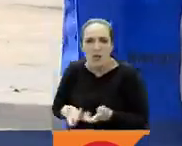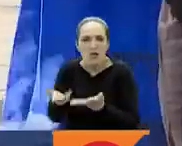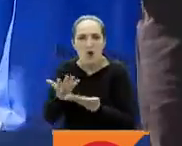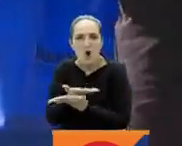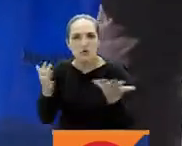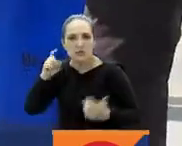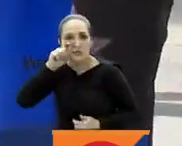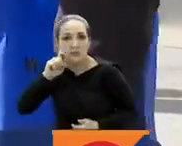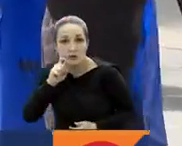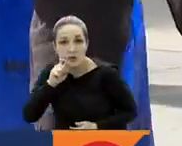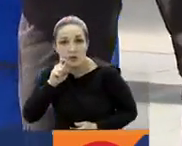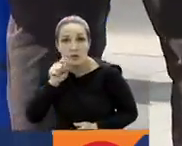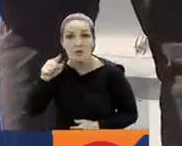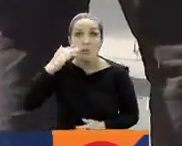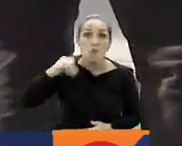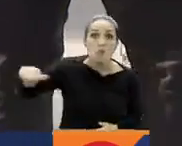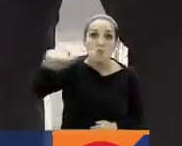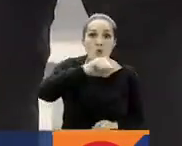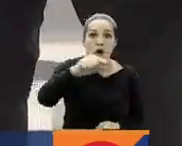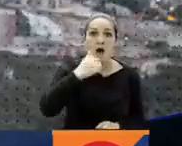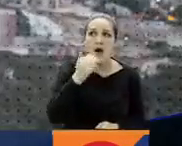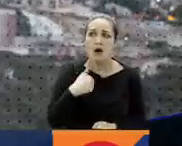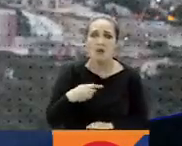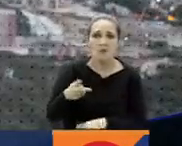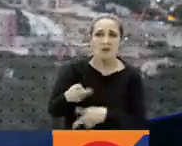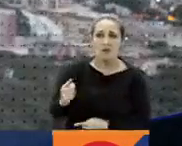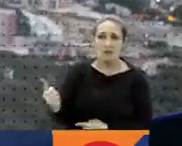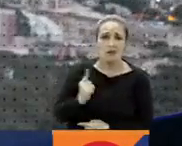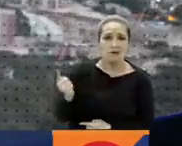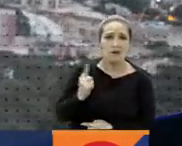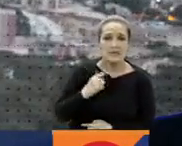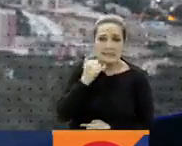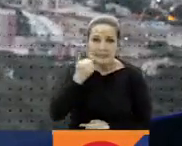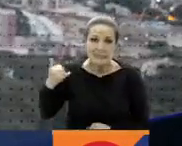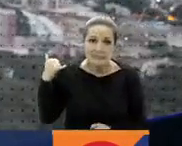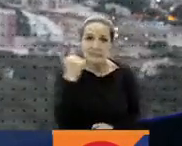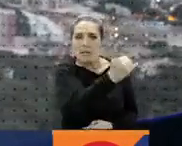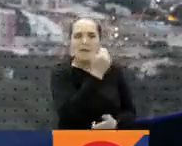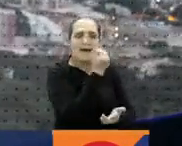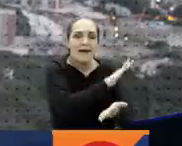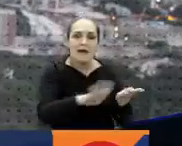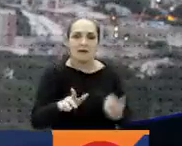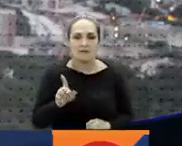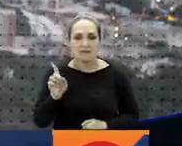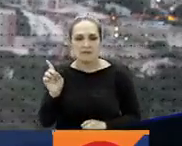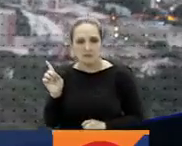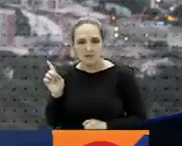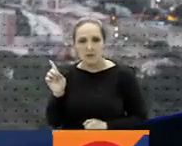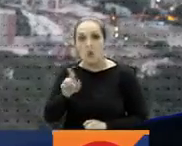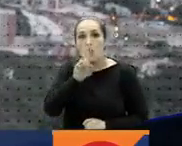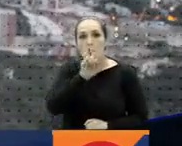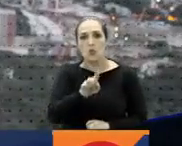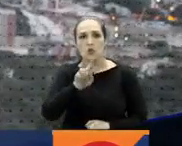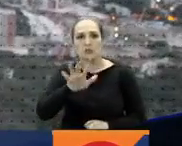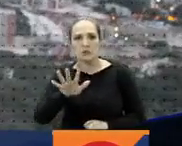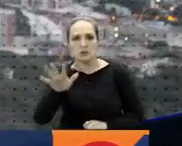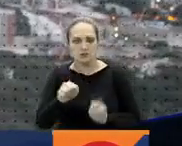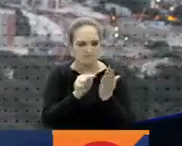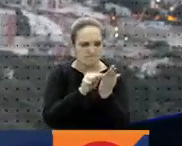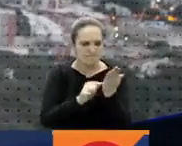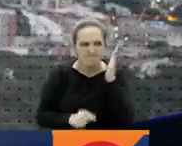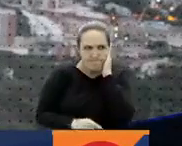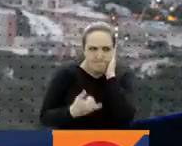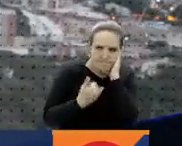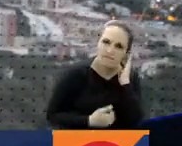o está en riesgo de algún ataque puede comunicarse a las líneas telefónicas gratuitas cuatro horas 155